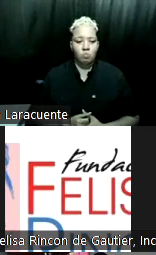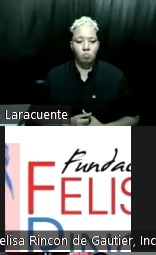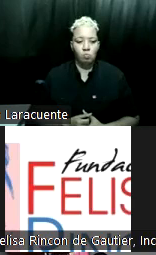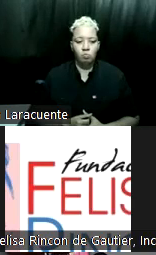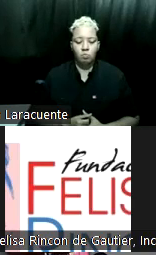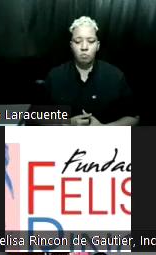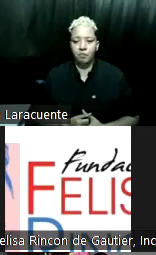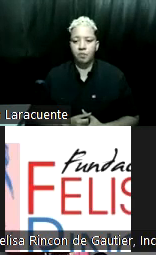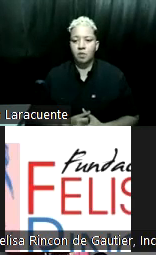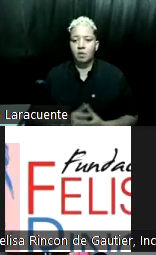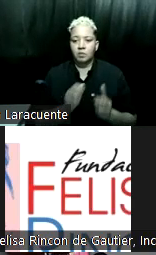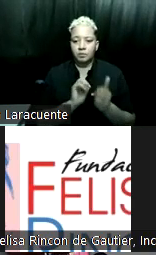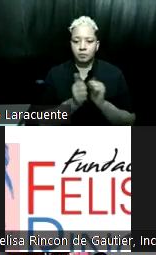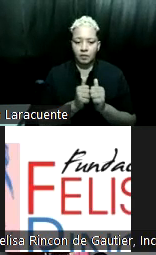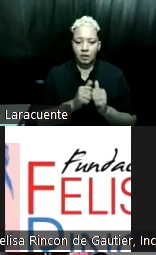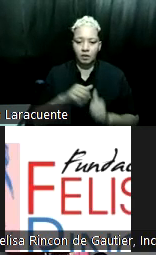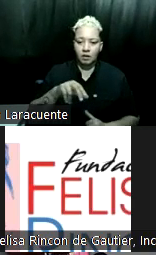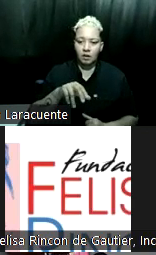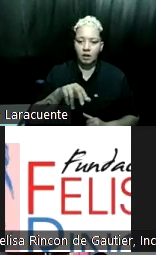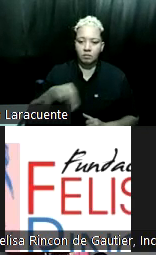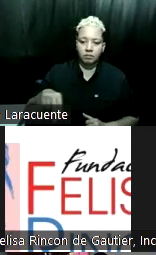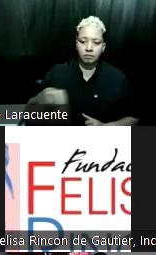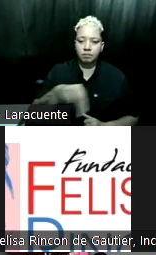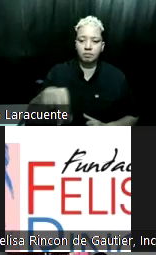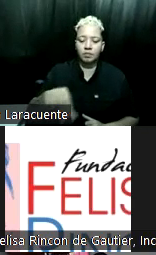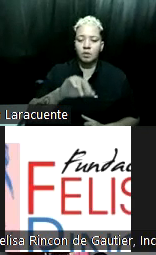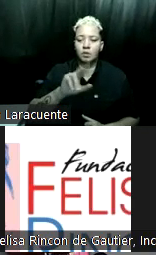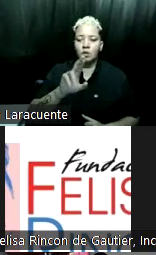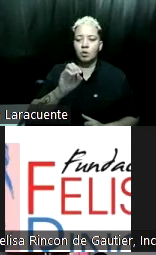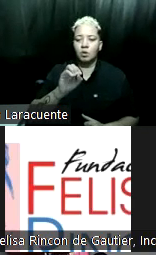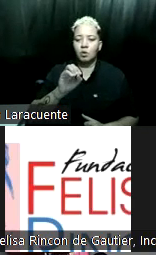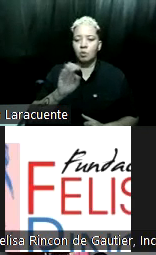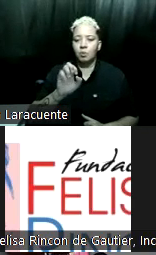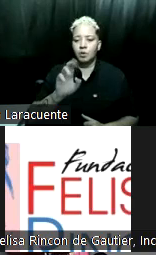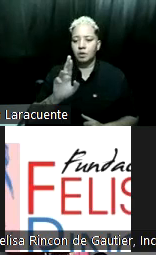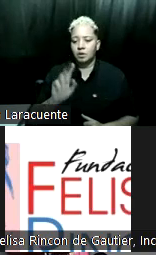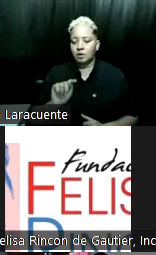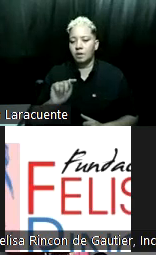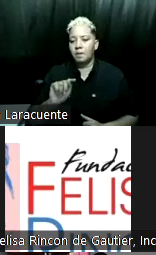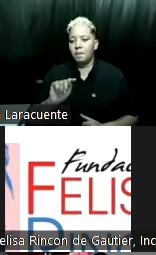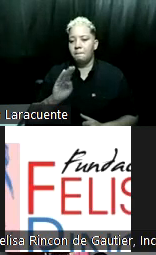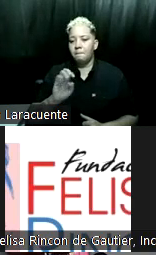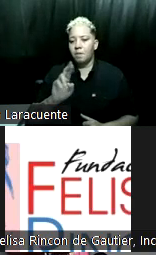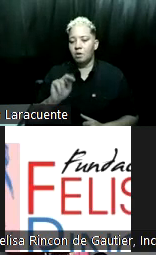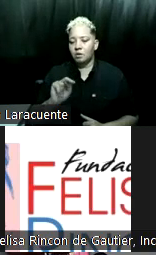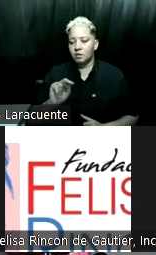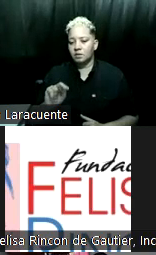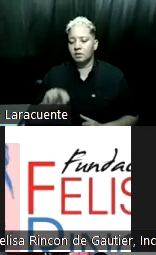el Campeonato Mundial de Ajedrez entre Robert Byrne y Boris Spassky, de enero